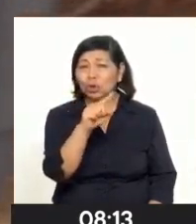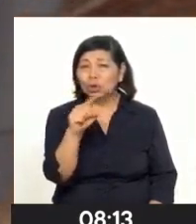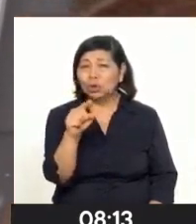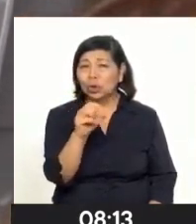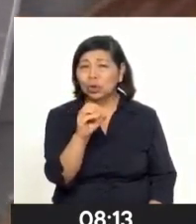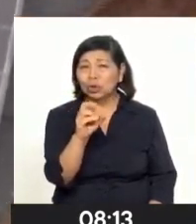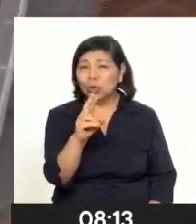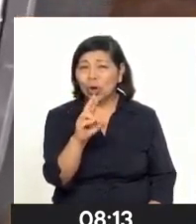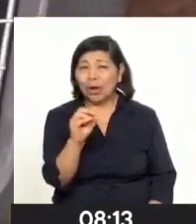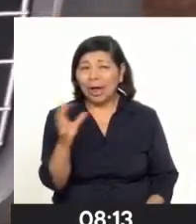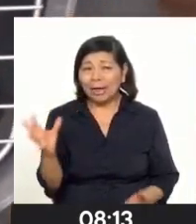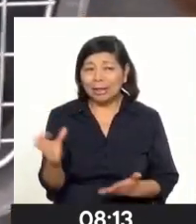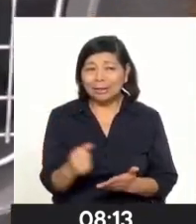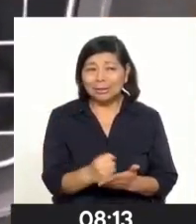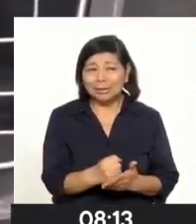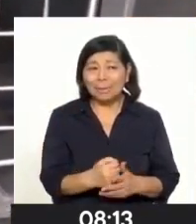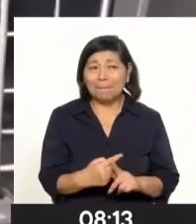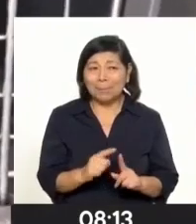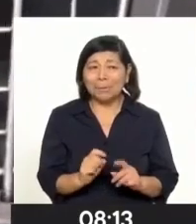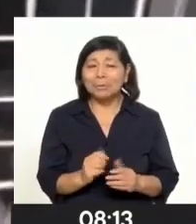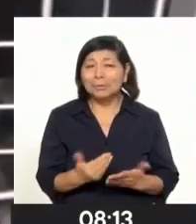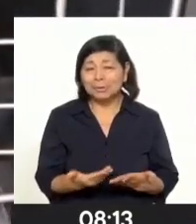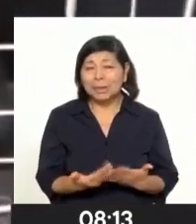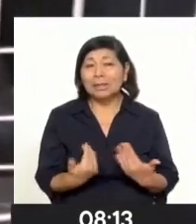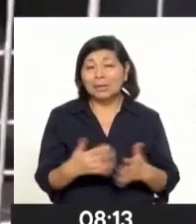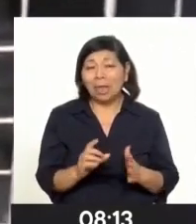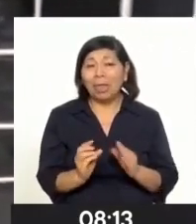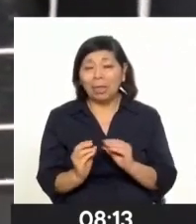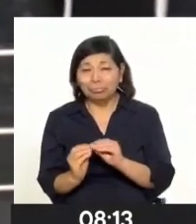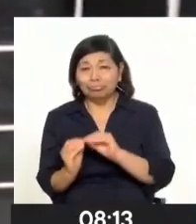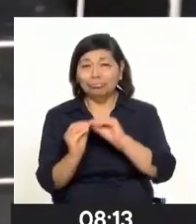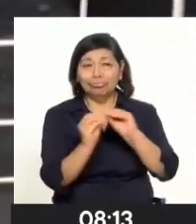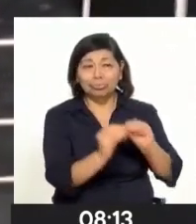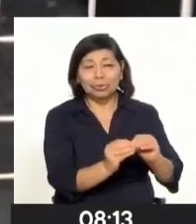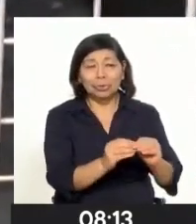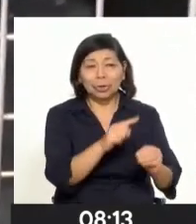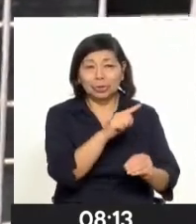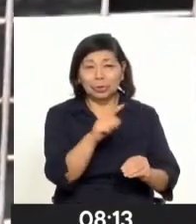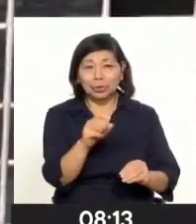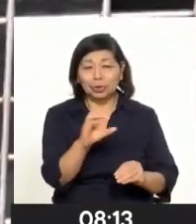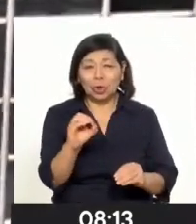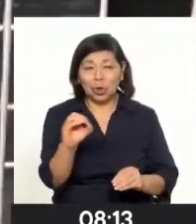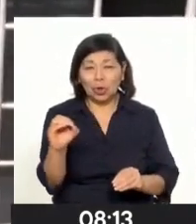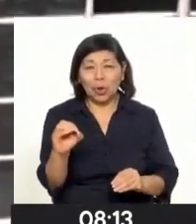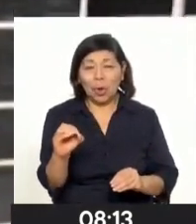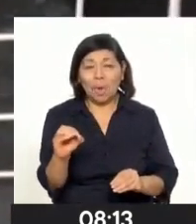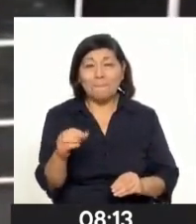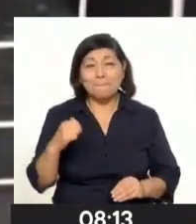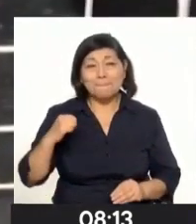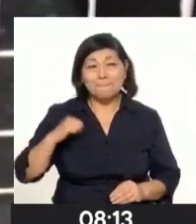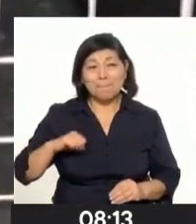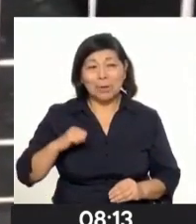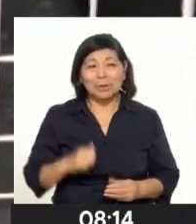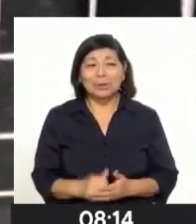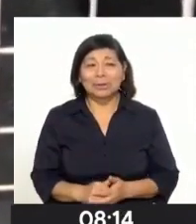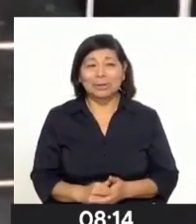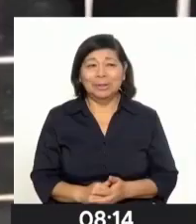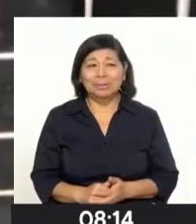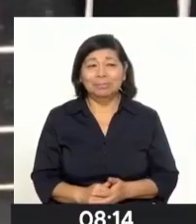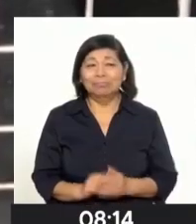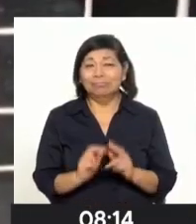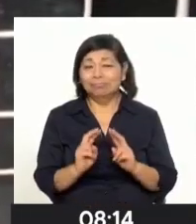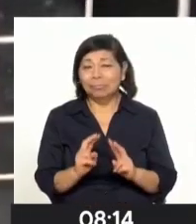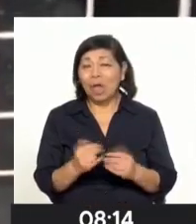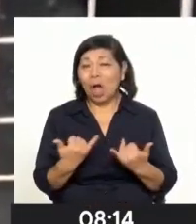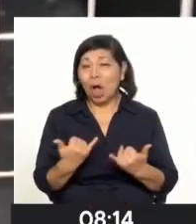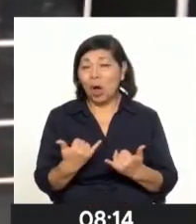ha sido rescatado por la institución y pronto sería trasladado al zoológico municipal para tener más información vamos